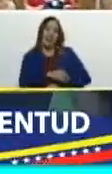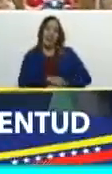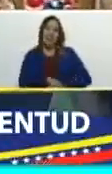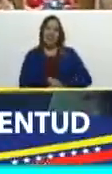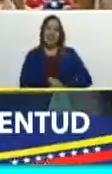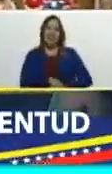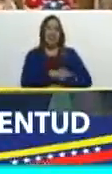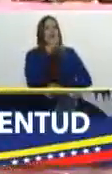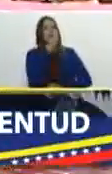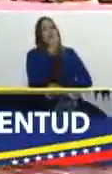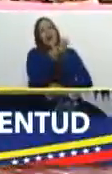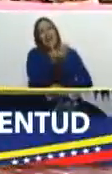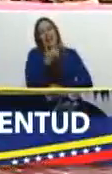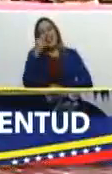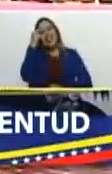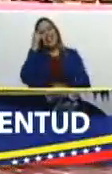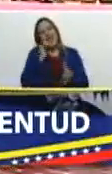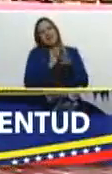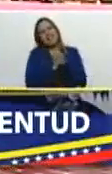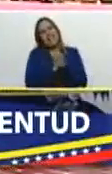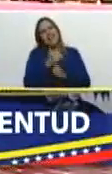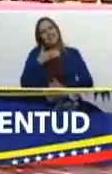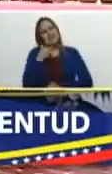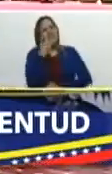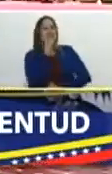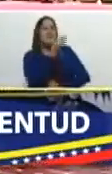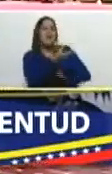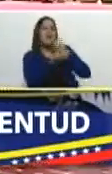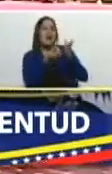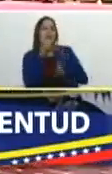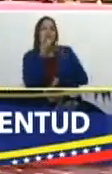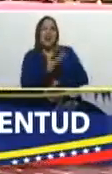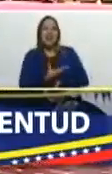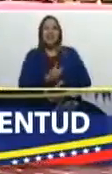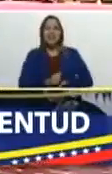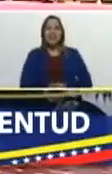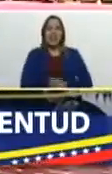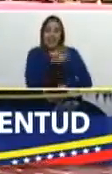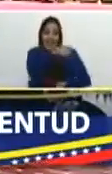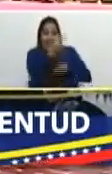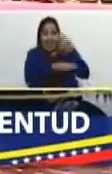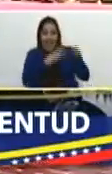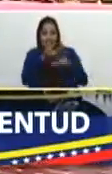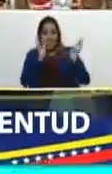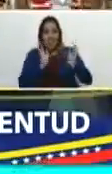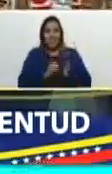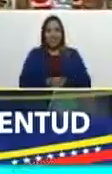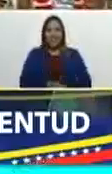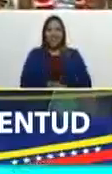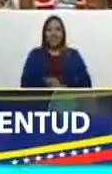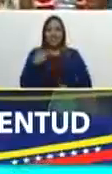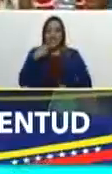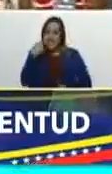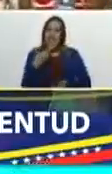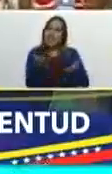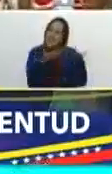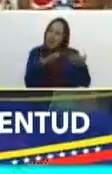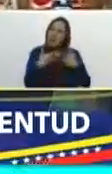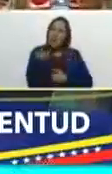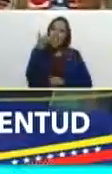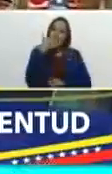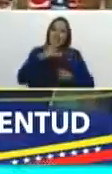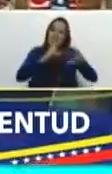qué lindo, el día de la amistad me saluda tan lindo. Así, Escalona, yo le que le estaba diciendo, tráeme el